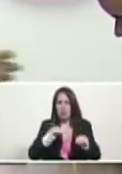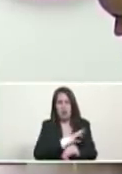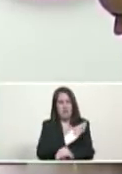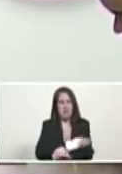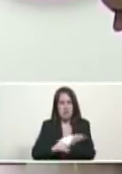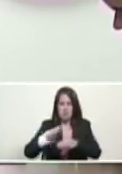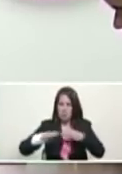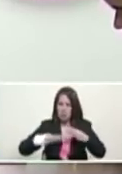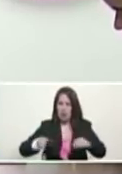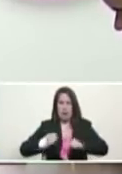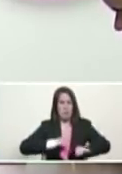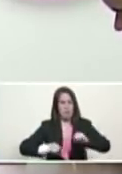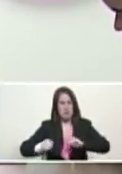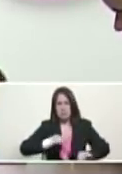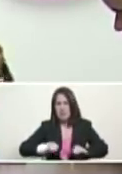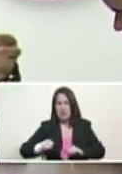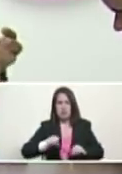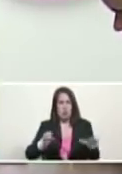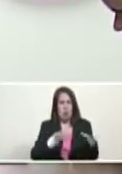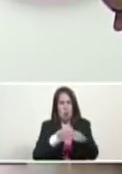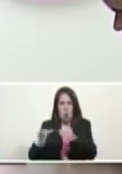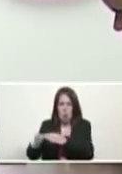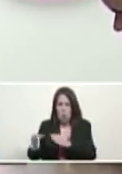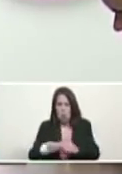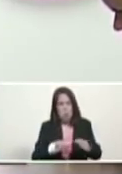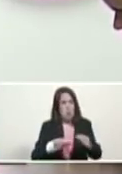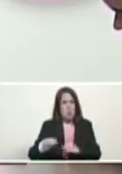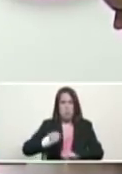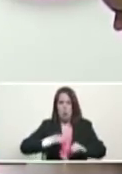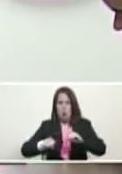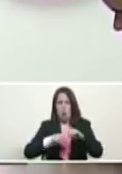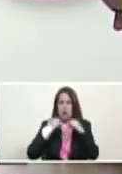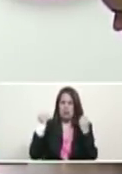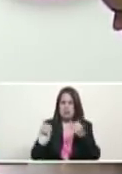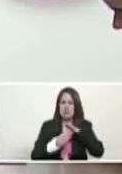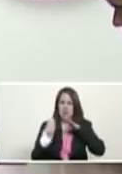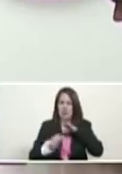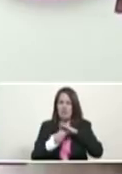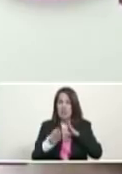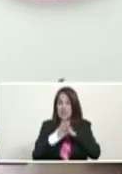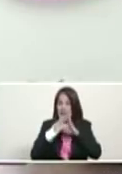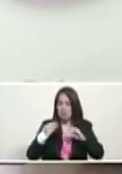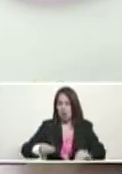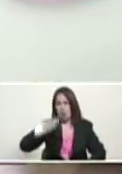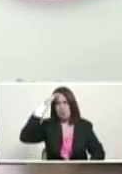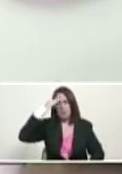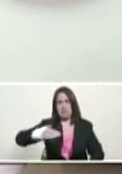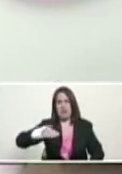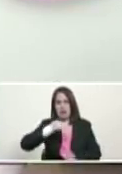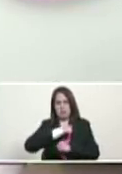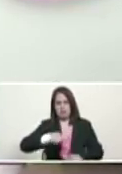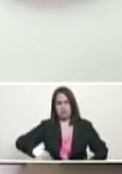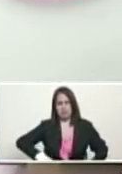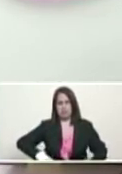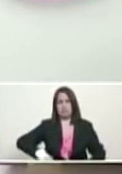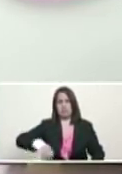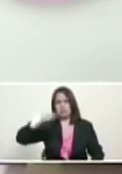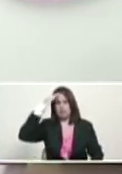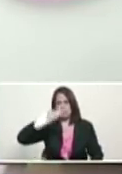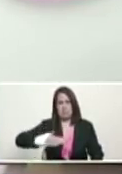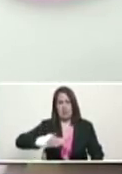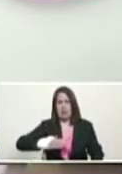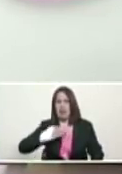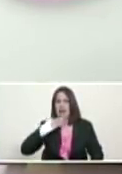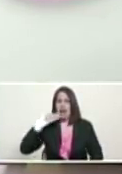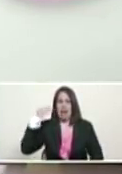los movimientos populares, a todos los colectivos, a todas las organizaciones de base y a la Fuerza Armada Nacional Bolivariana por la